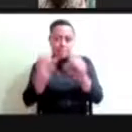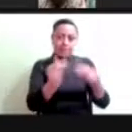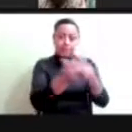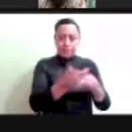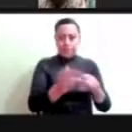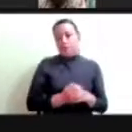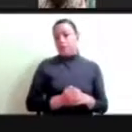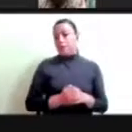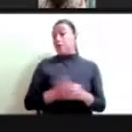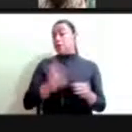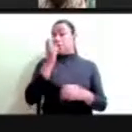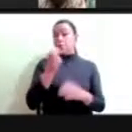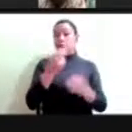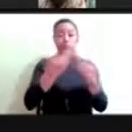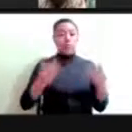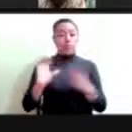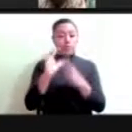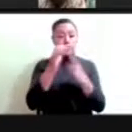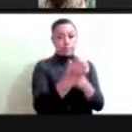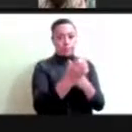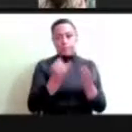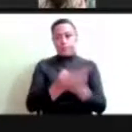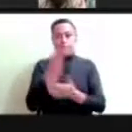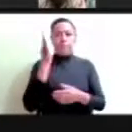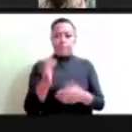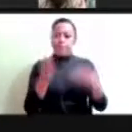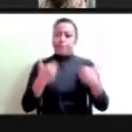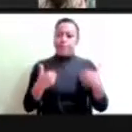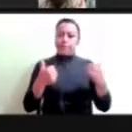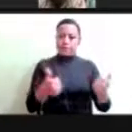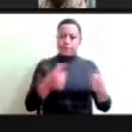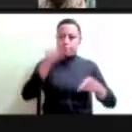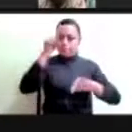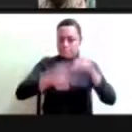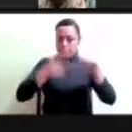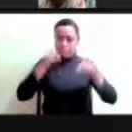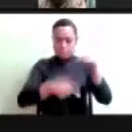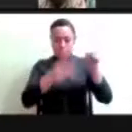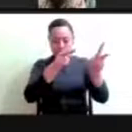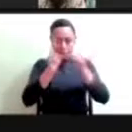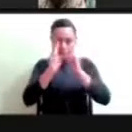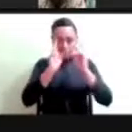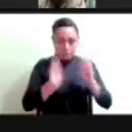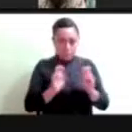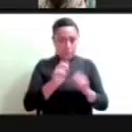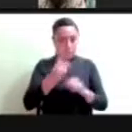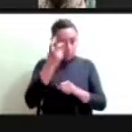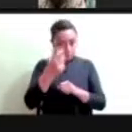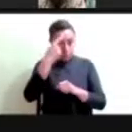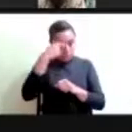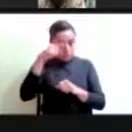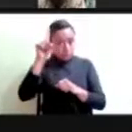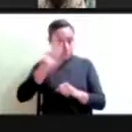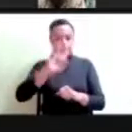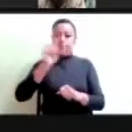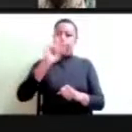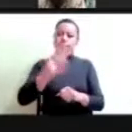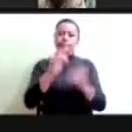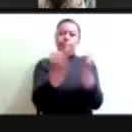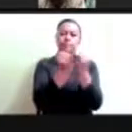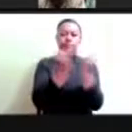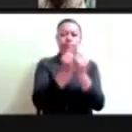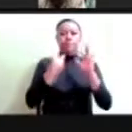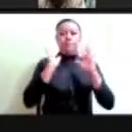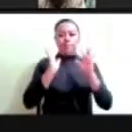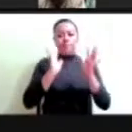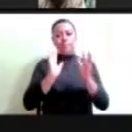la comisión dictaminadora comprende que erradicar este mal no es tarea fácil y que, a pesar de que desde hace varios años